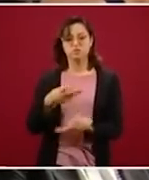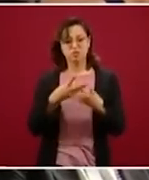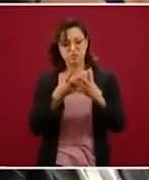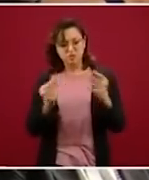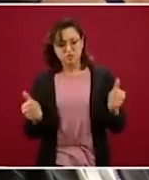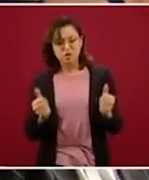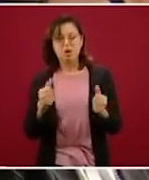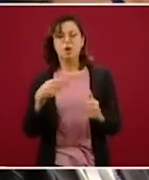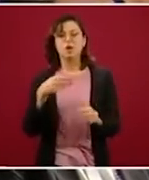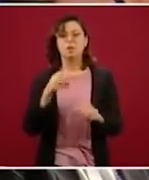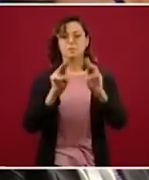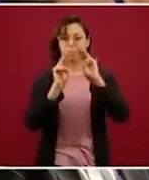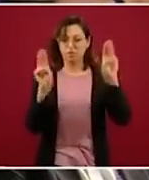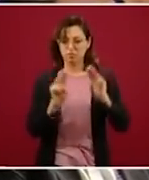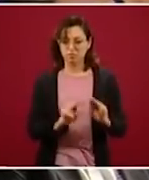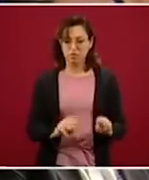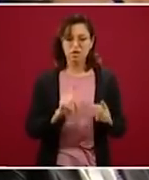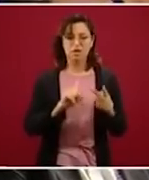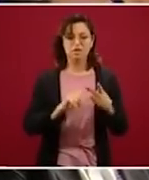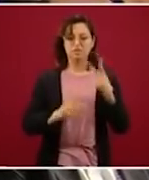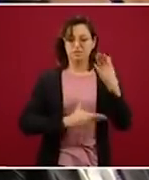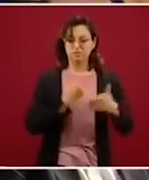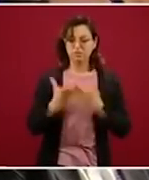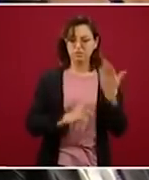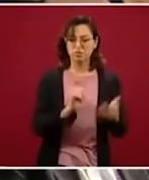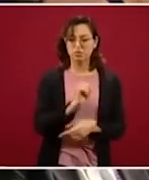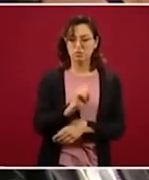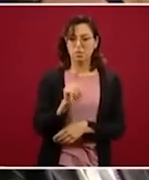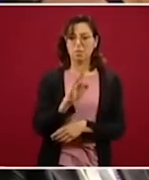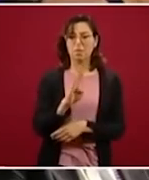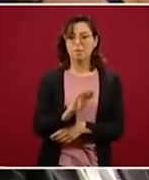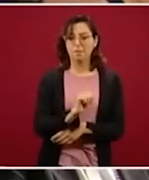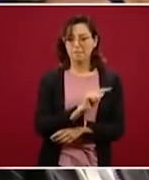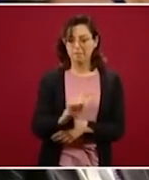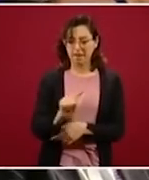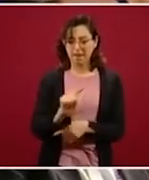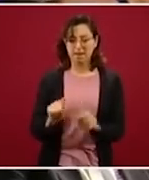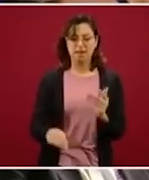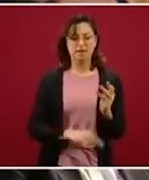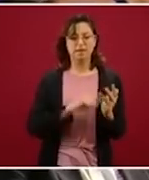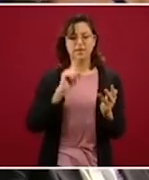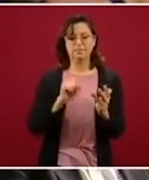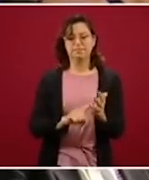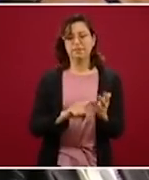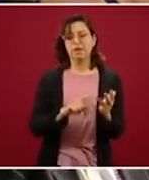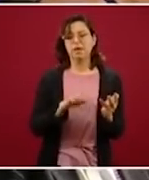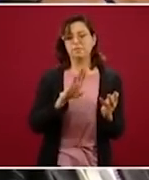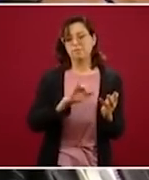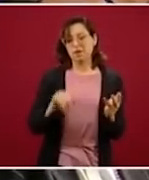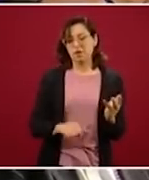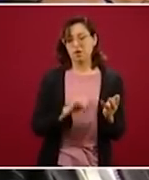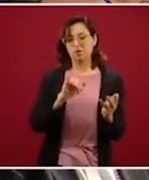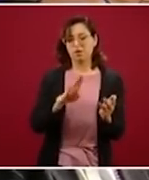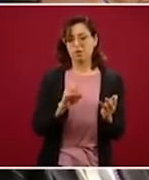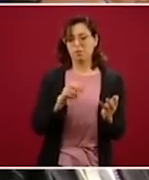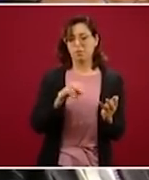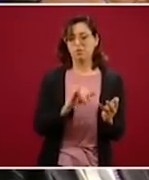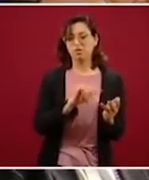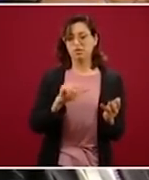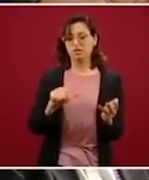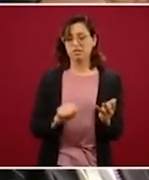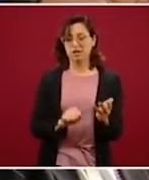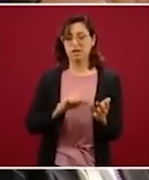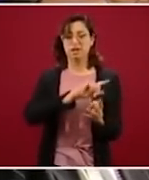Empresariales Metropolitanas, Servicios Profesionales VAL, Sociedad Civil, BJ Bonilla y Asociados, Sociedad